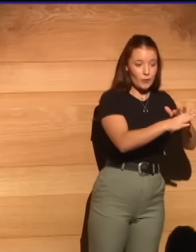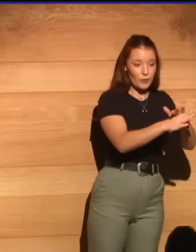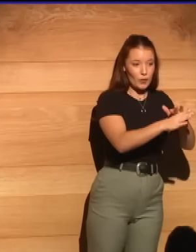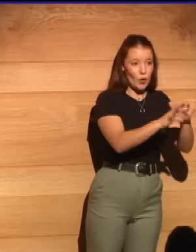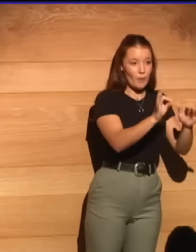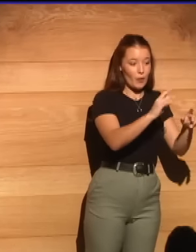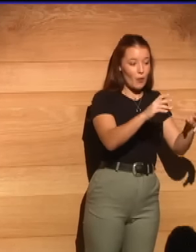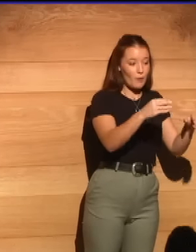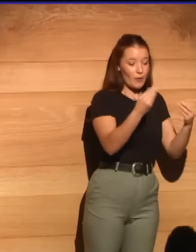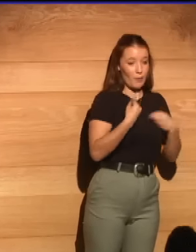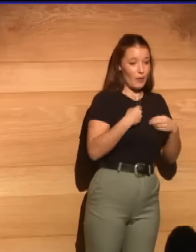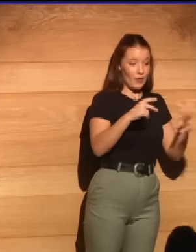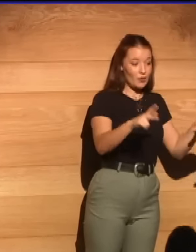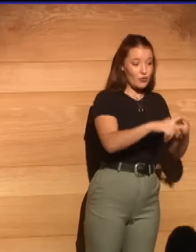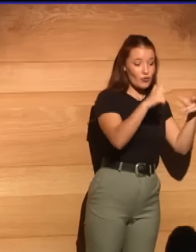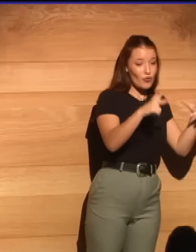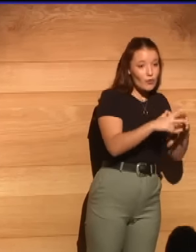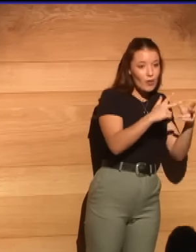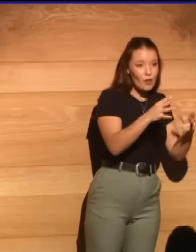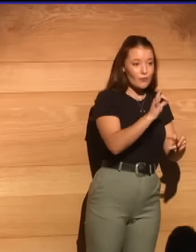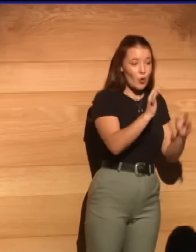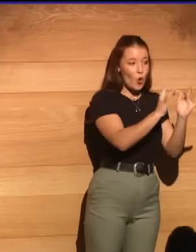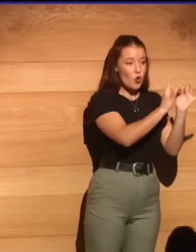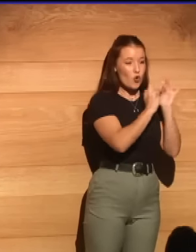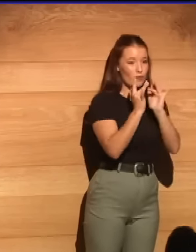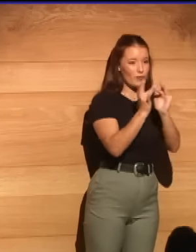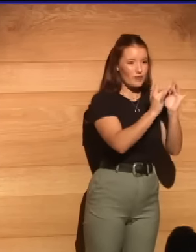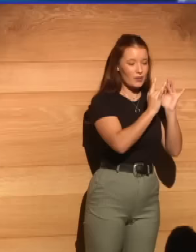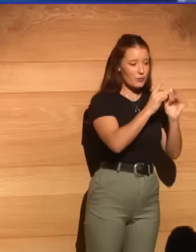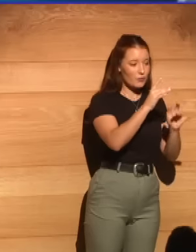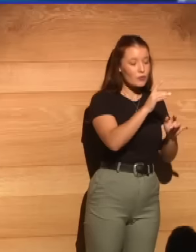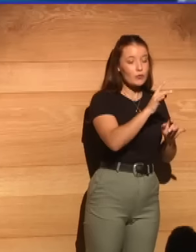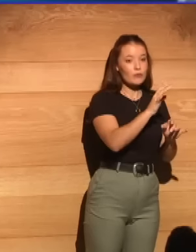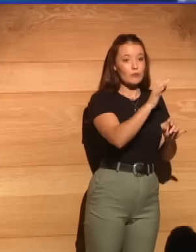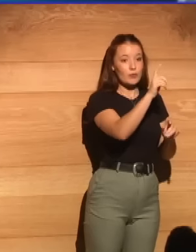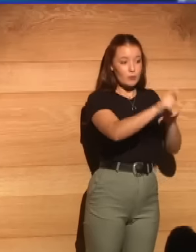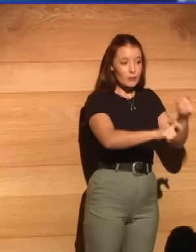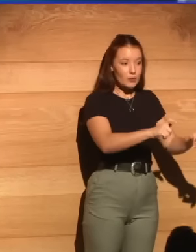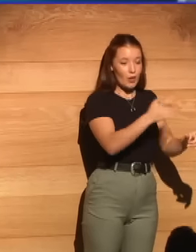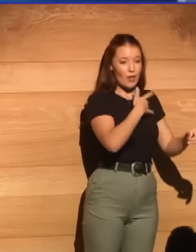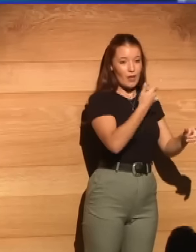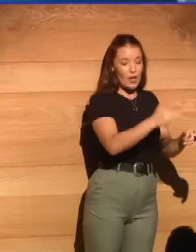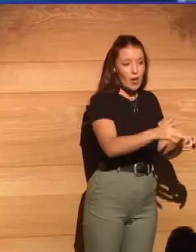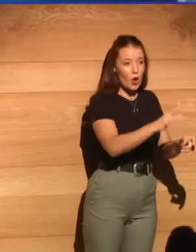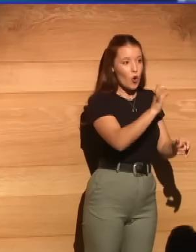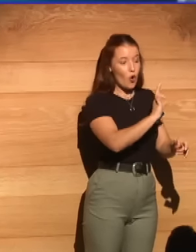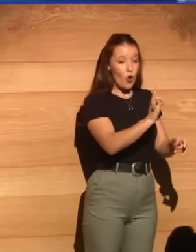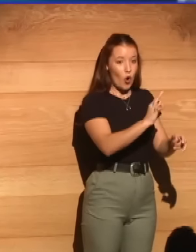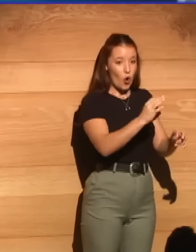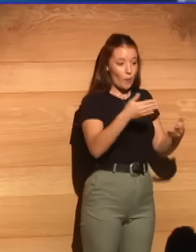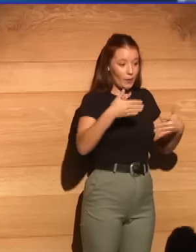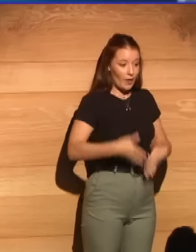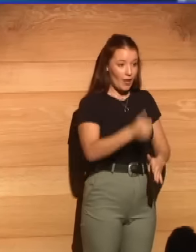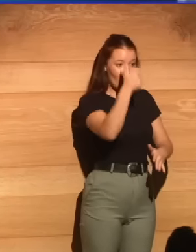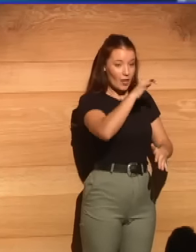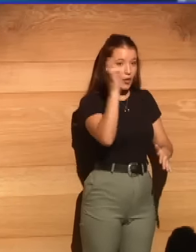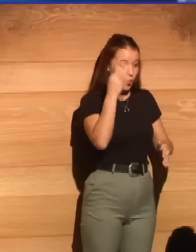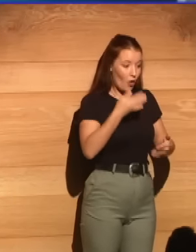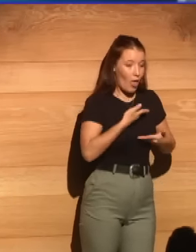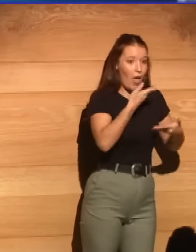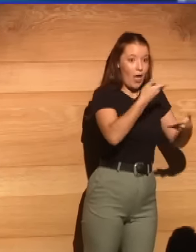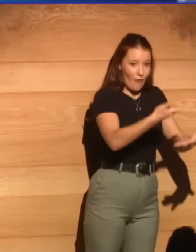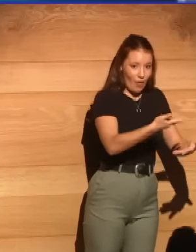vida social o no, en poder seguir en contacto con tus seres queridos o no, o poder ayudar a tus hijos a seguir los estudios o no, ha